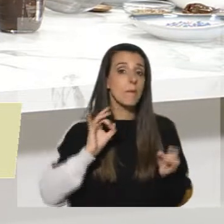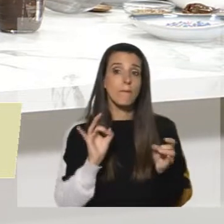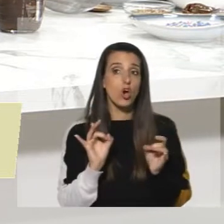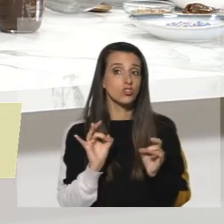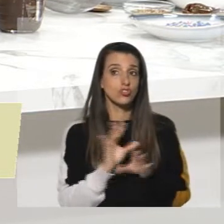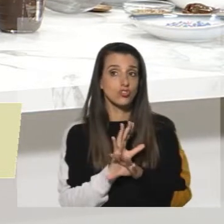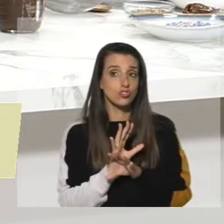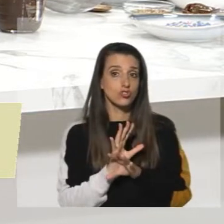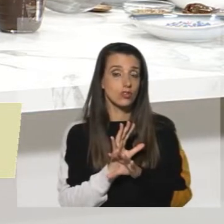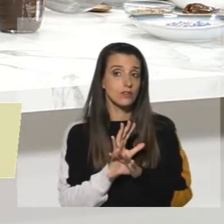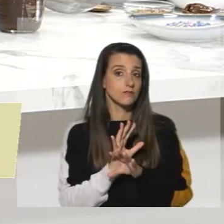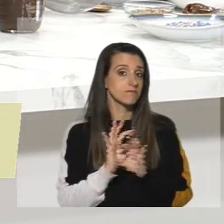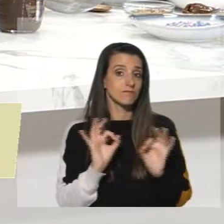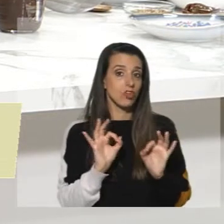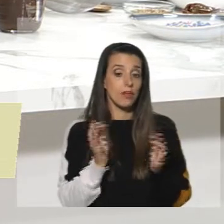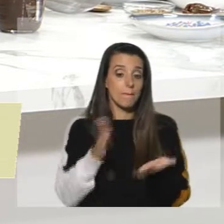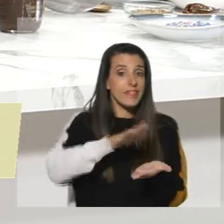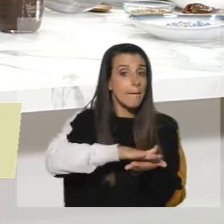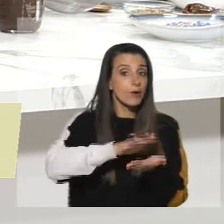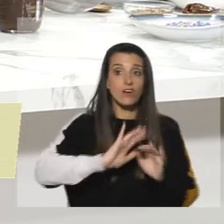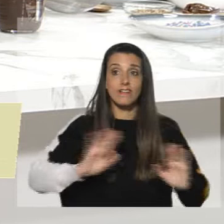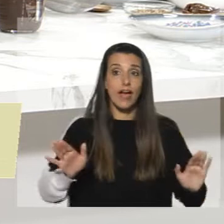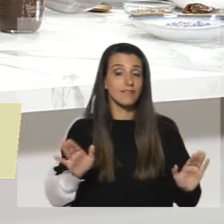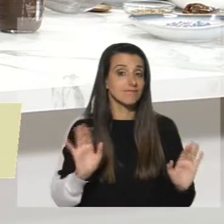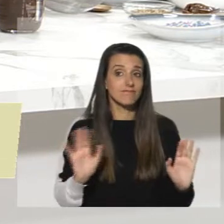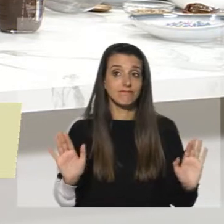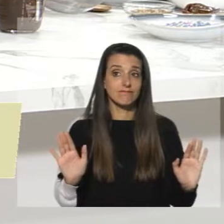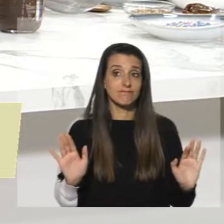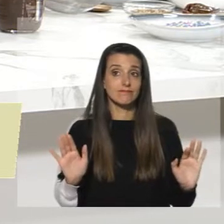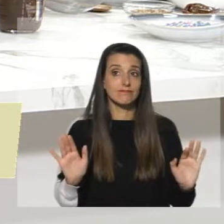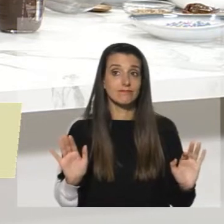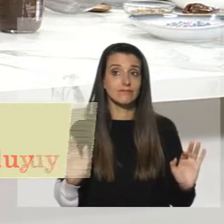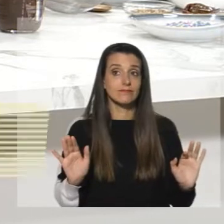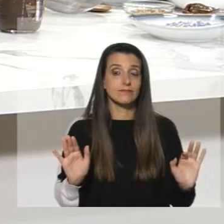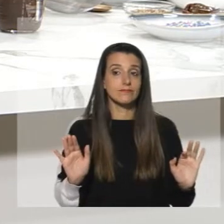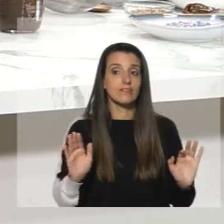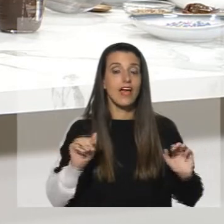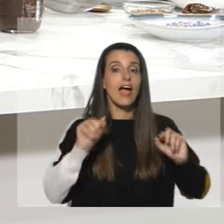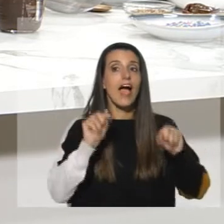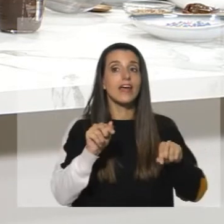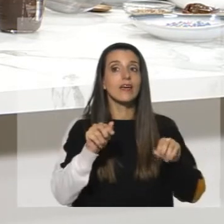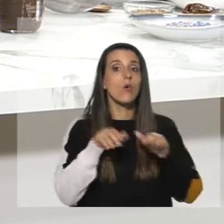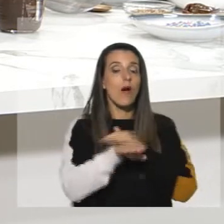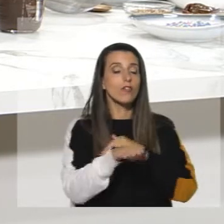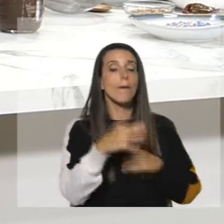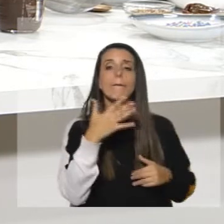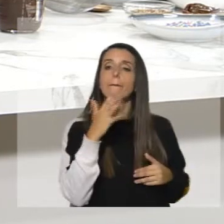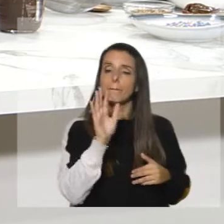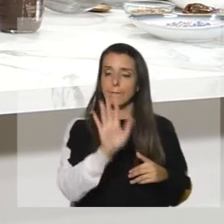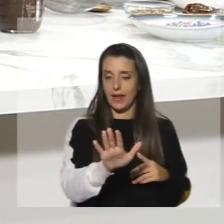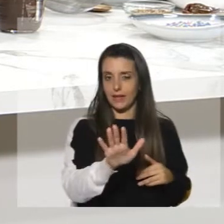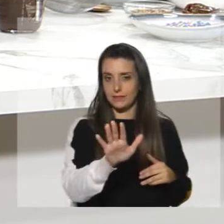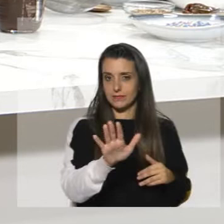relleno. Sí. Cierro. Sí. Como si fuera a hacer sanguchito. Perfecto. Cierro. Y ahí los dejo. Lo relleno, perdón, algo que me